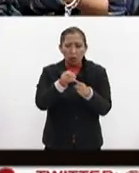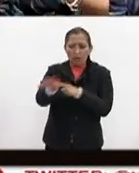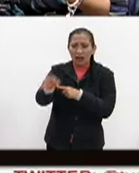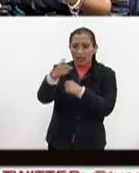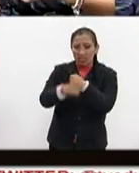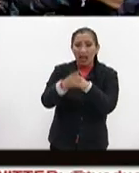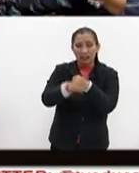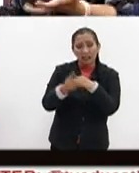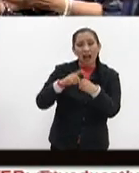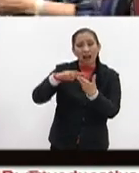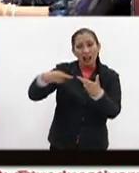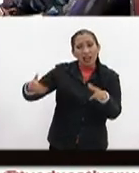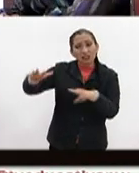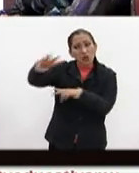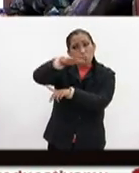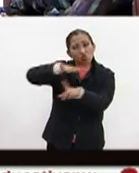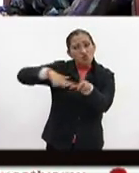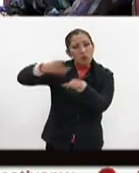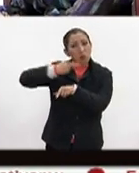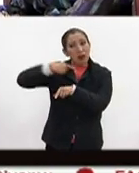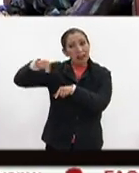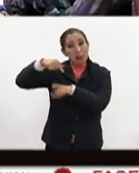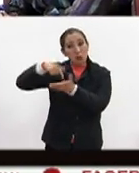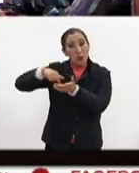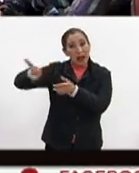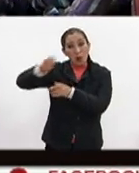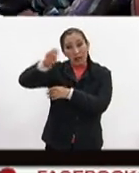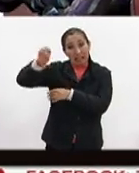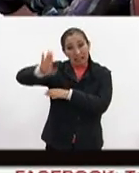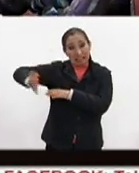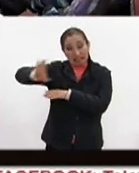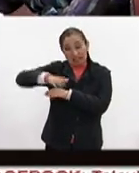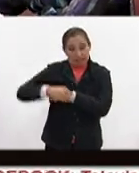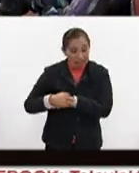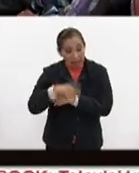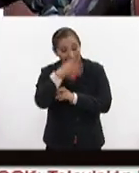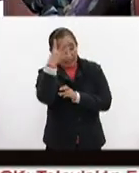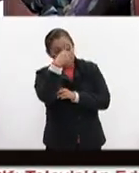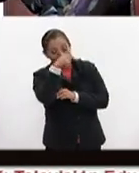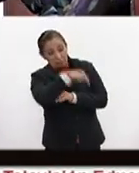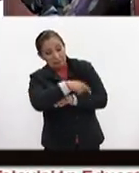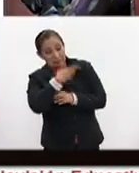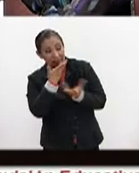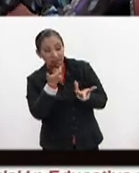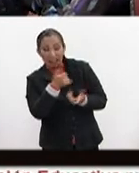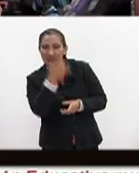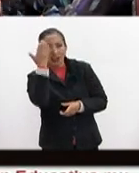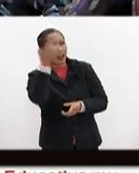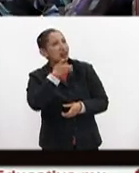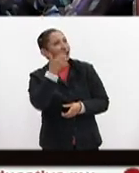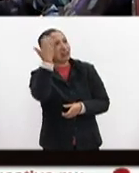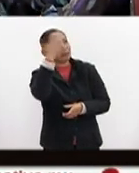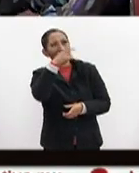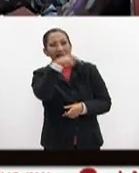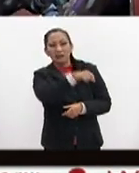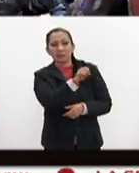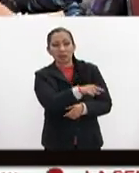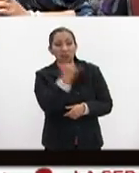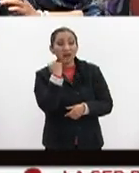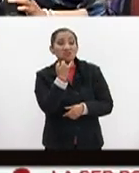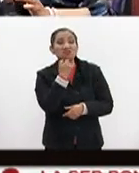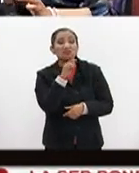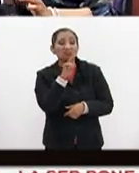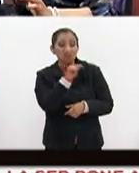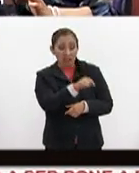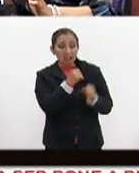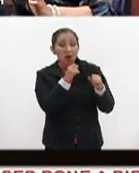afecta las relaciones, el clima político en la zona, ¿no? Sí. Y de Trump esperar no solamente con esto de Jerusalén, él dice, hay que